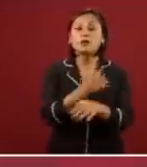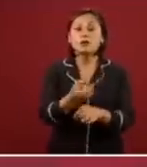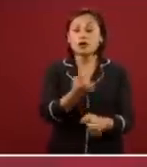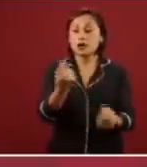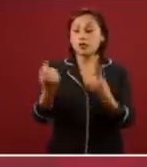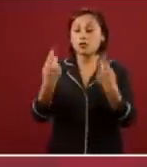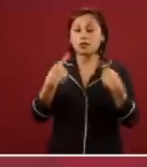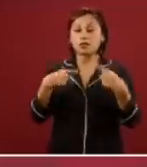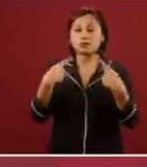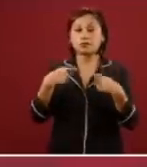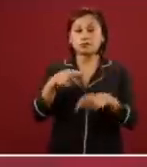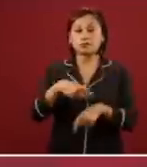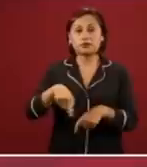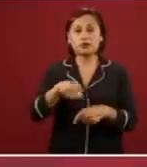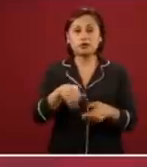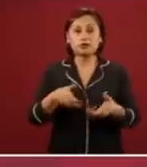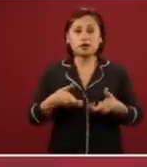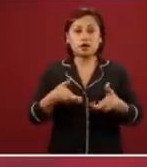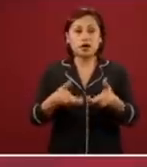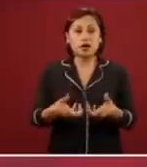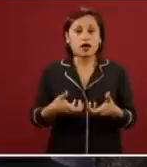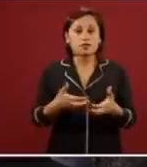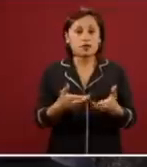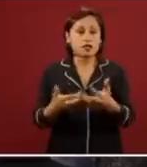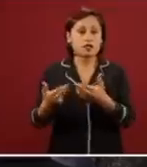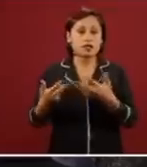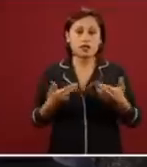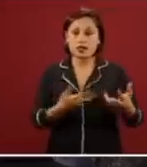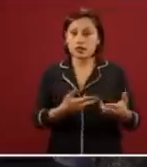si hay baches y